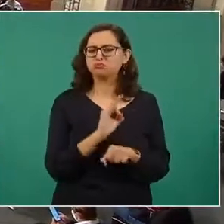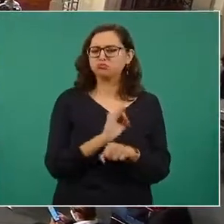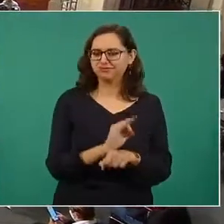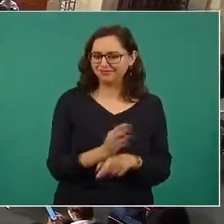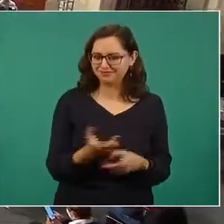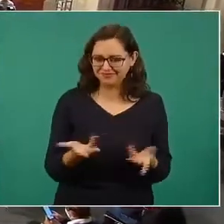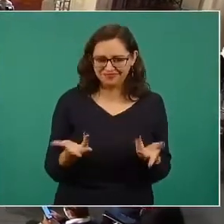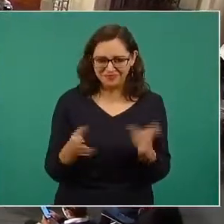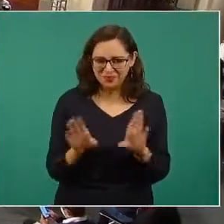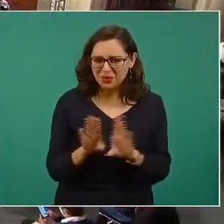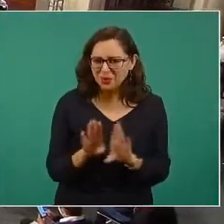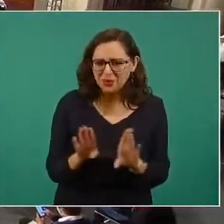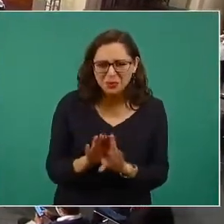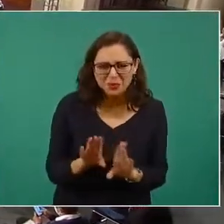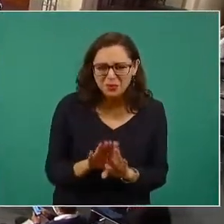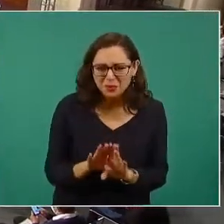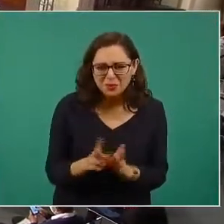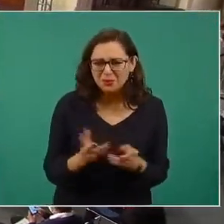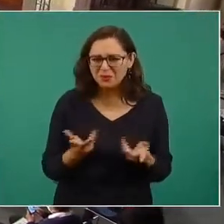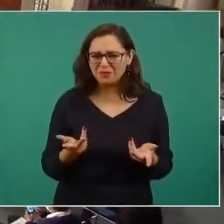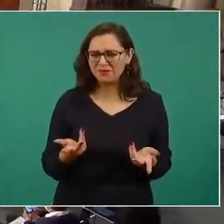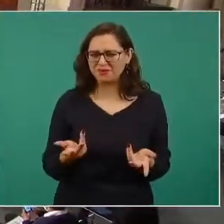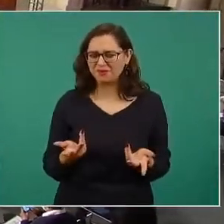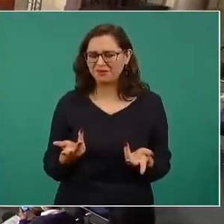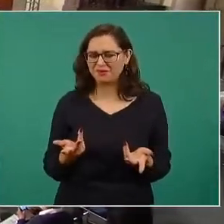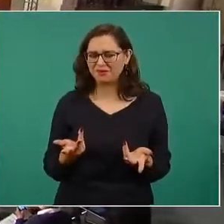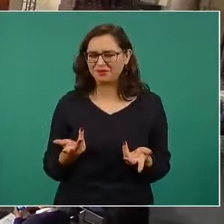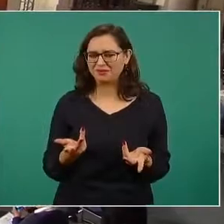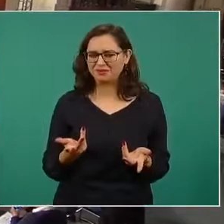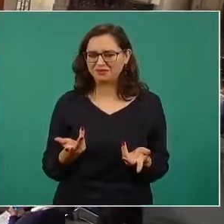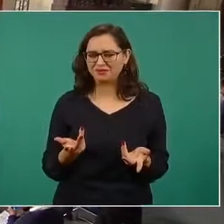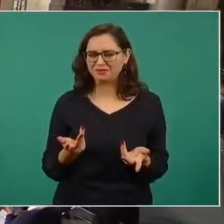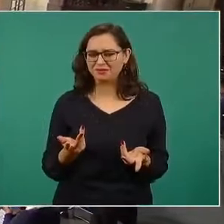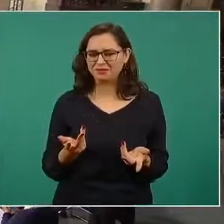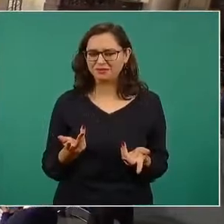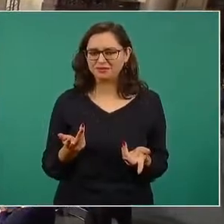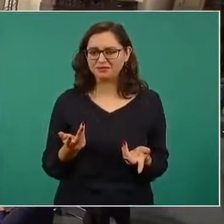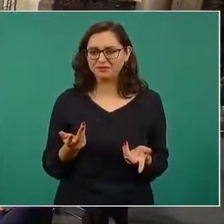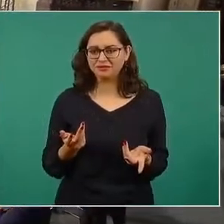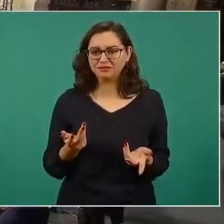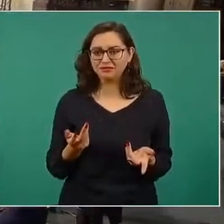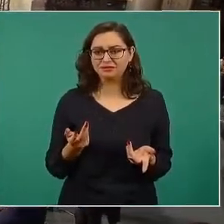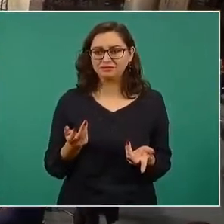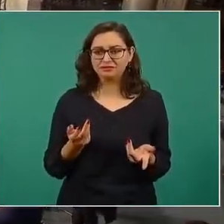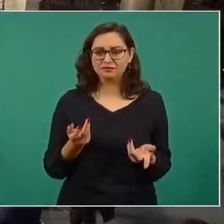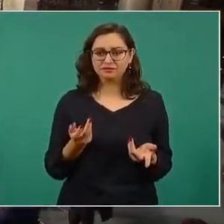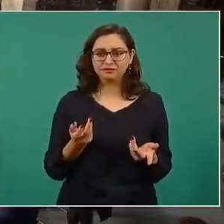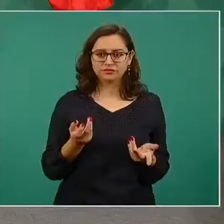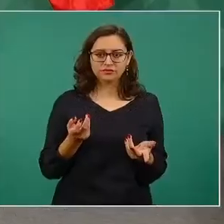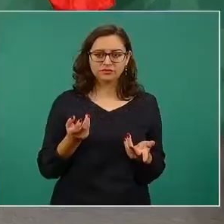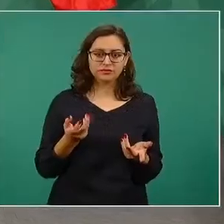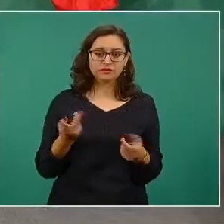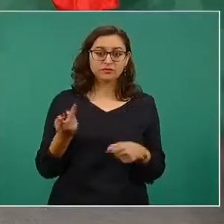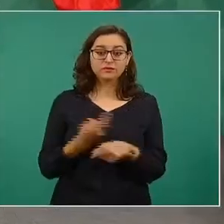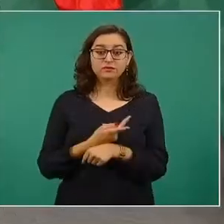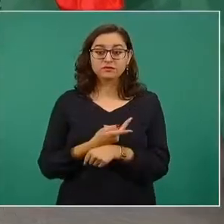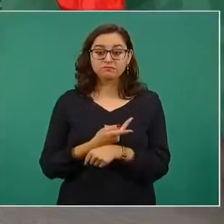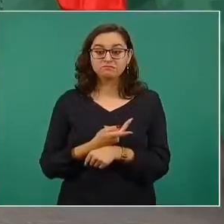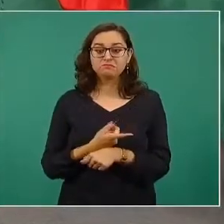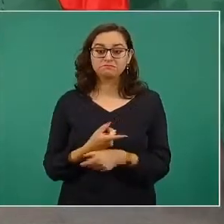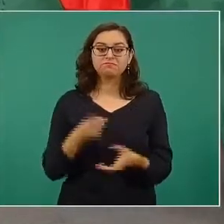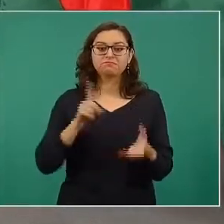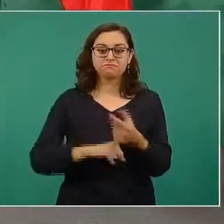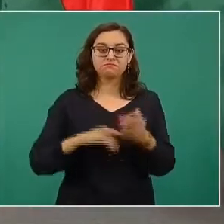Entonces, todo es por las